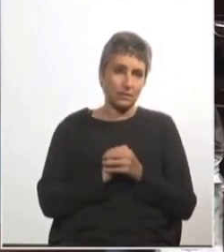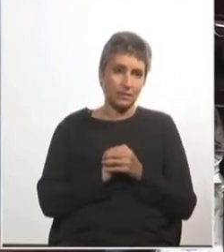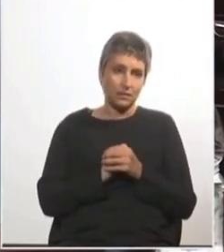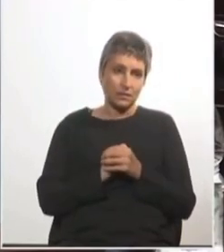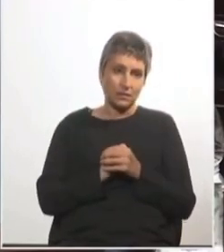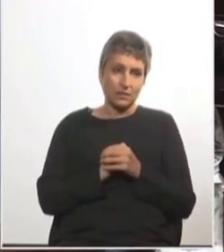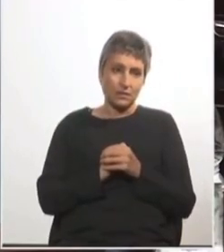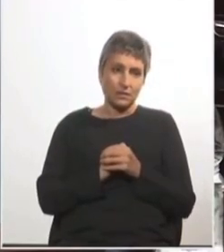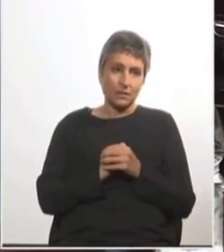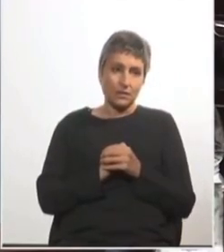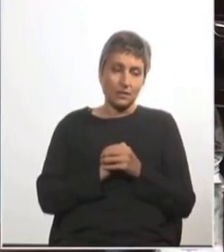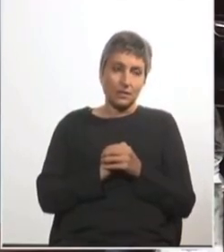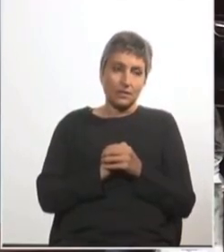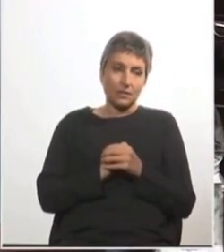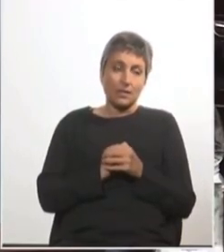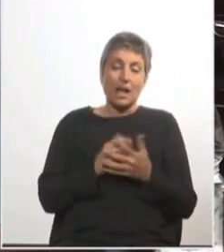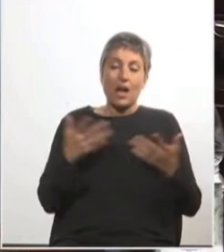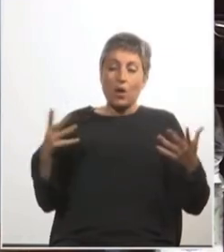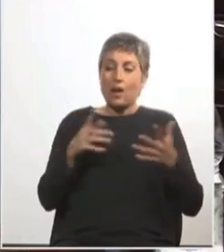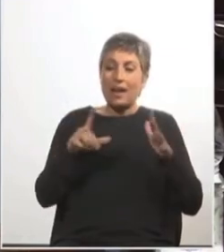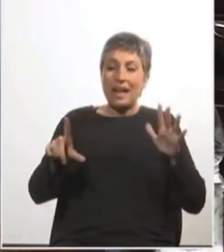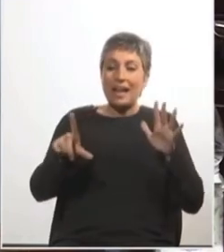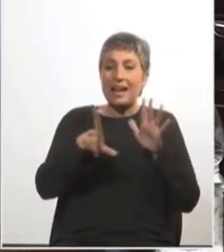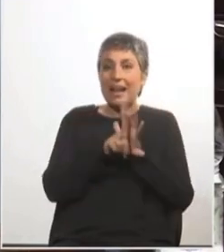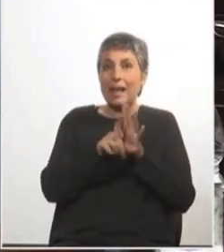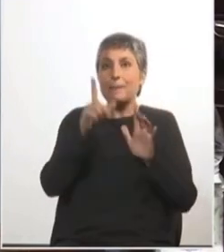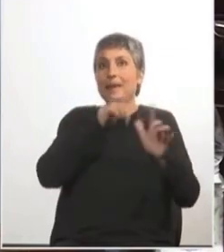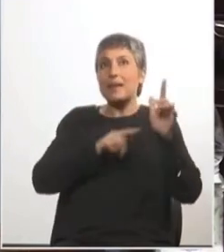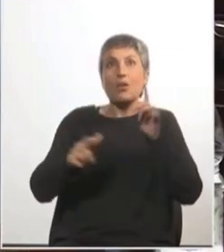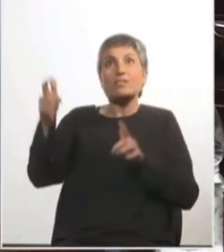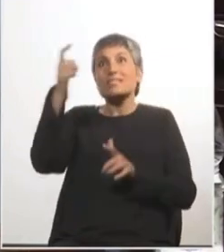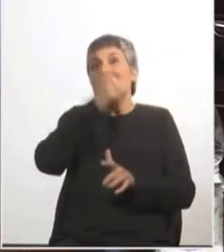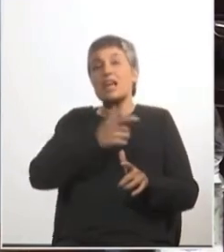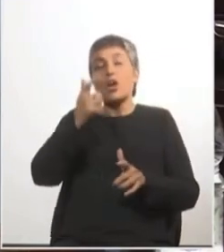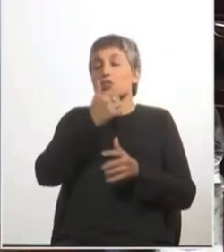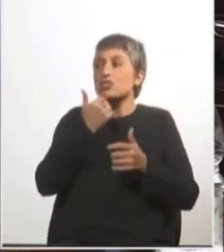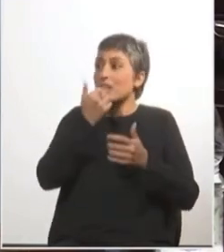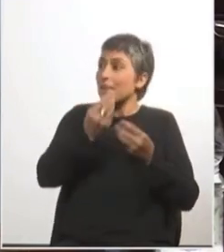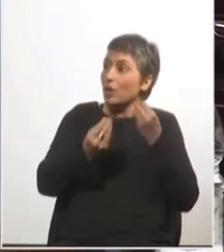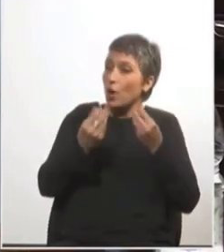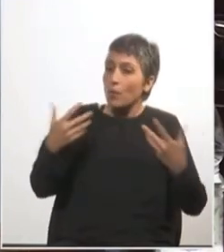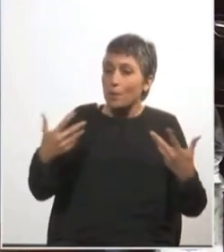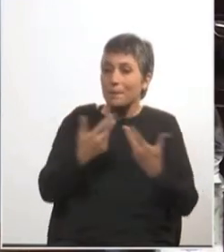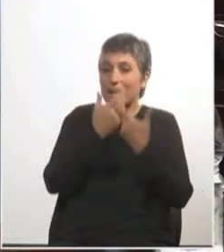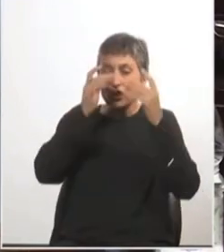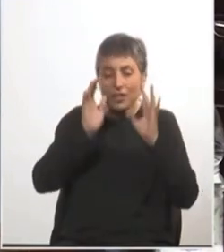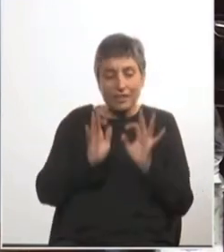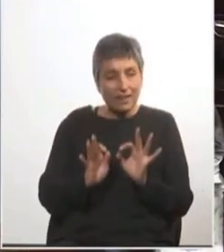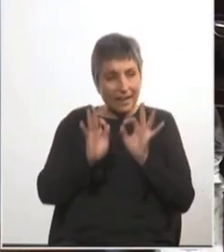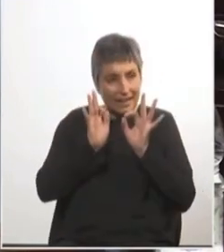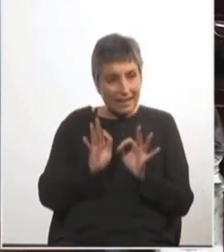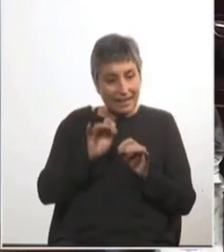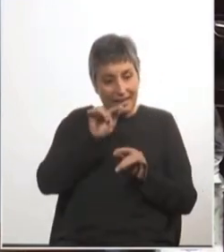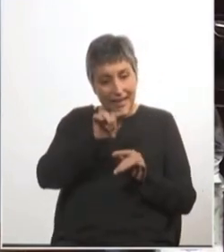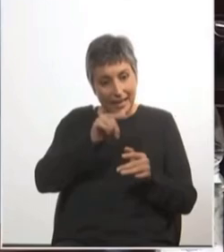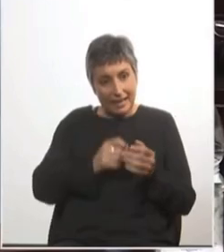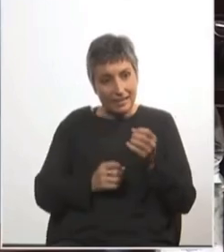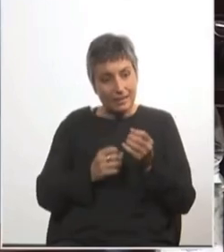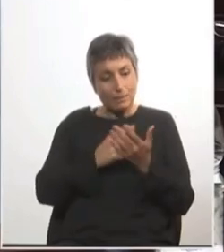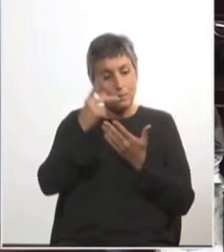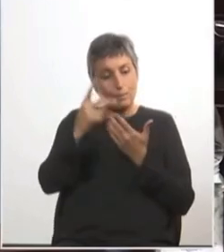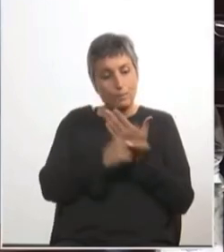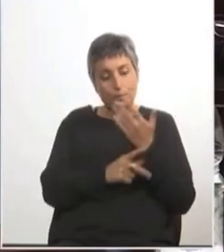Se está legislando a ciegas de los impactos reales que tiene este proyecto de